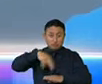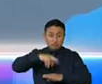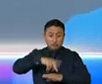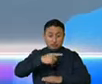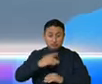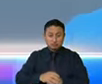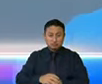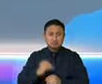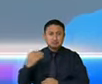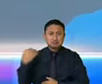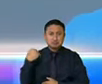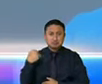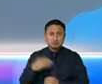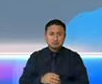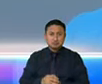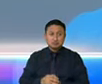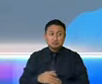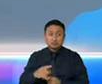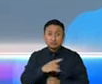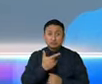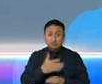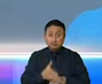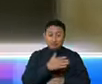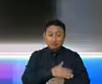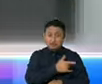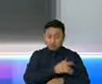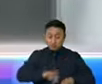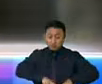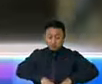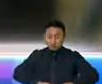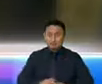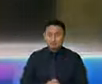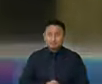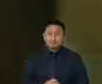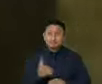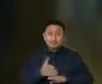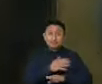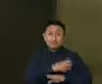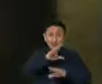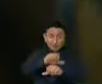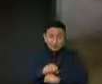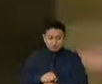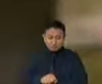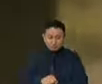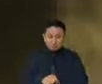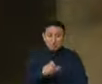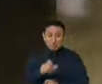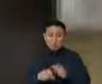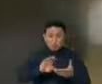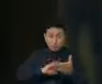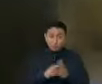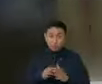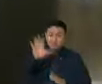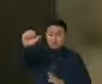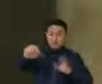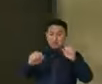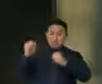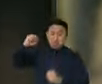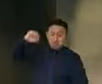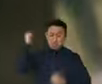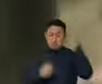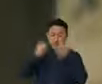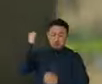nos comunicaron que venían haciendo un acto delictivo. Pero antes de la detención, la ciudadanía les habrían golpeado e incluso